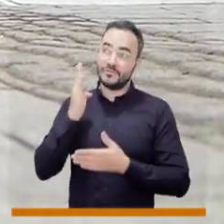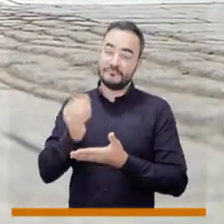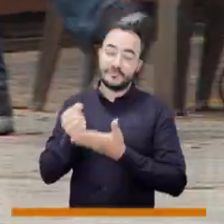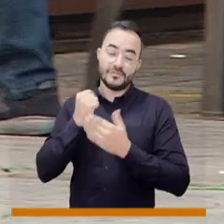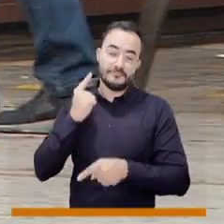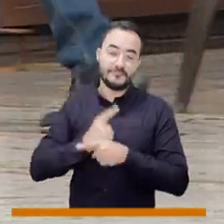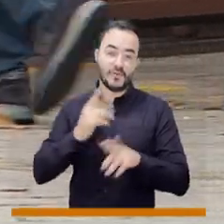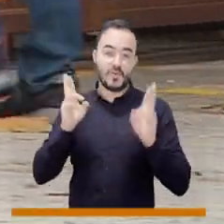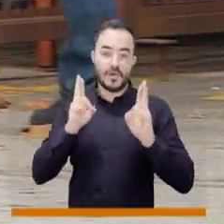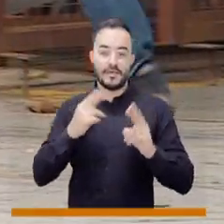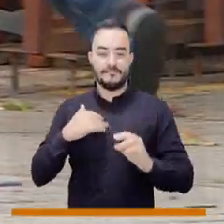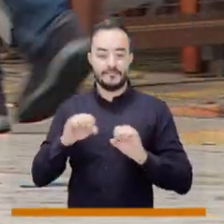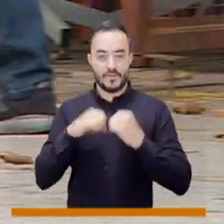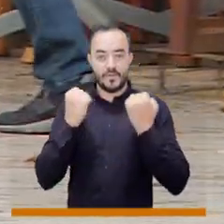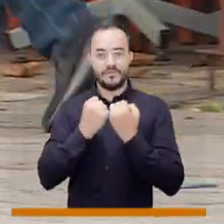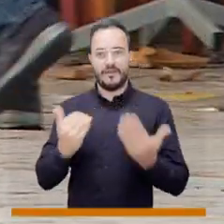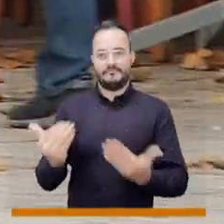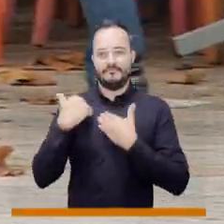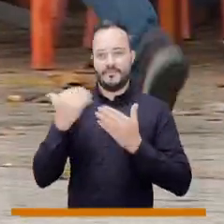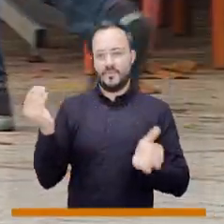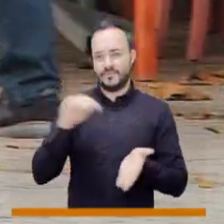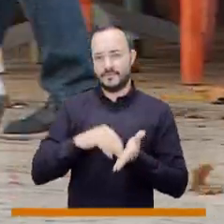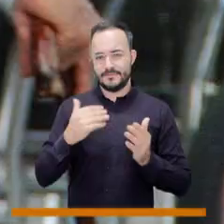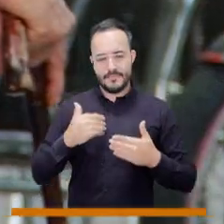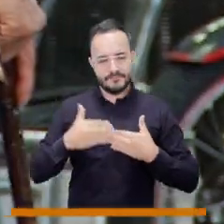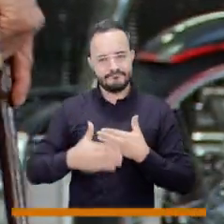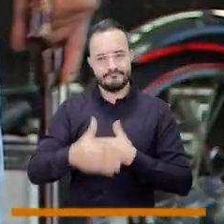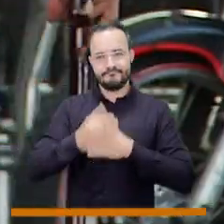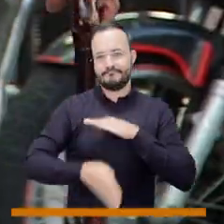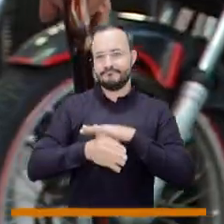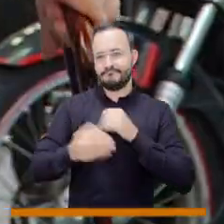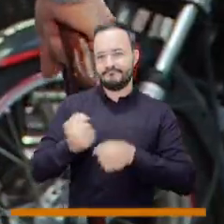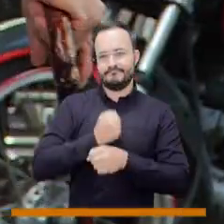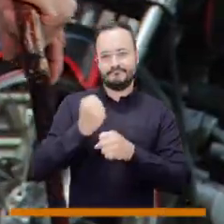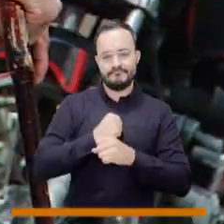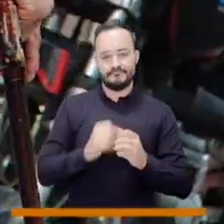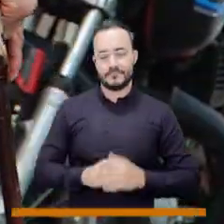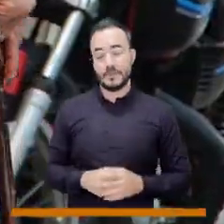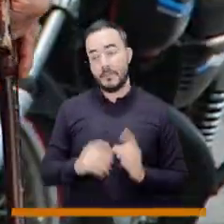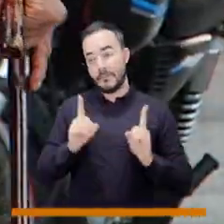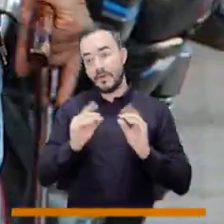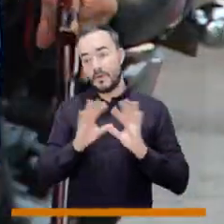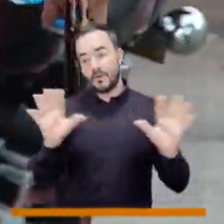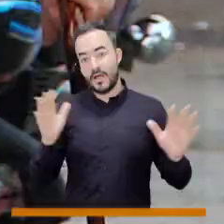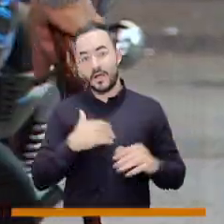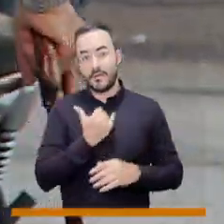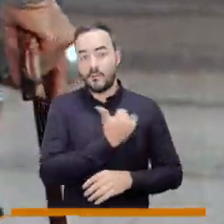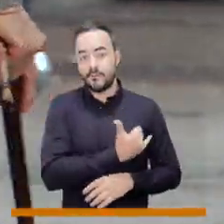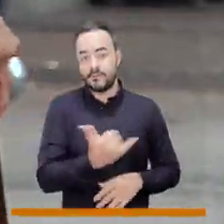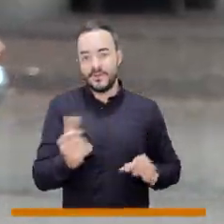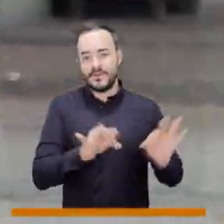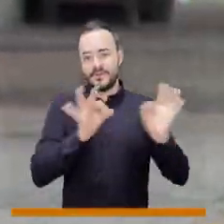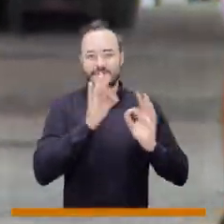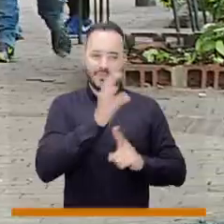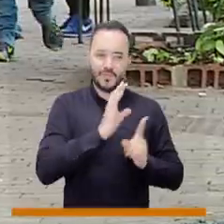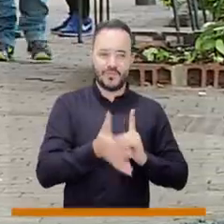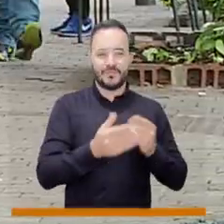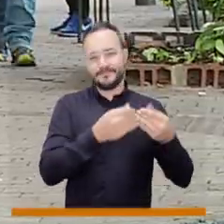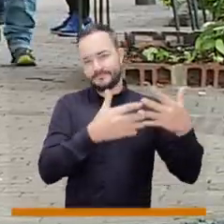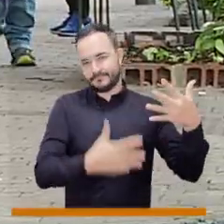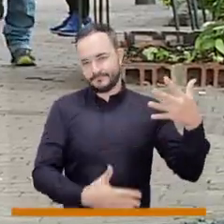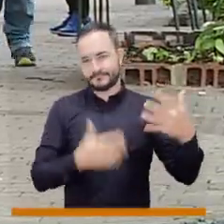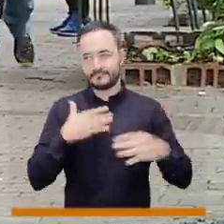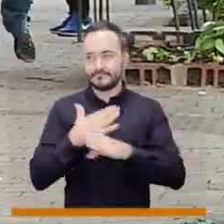mayores deseos, y ojalá Dios me permita ser concejal de Medellín para poder trabajar muchísimo más en este tema, sin olvidar, claro está, el tema de